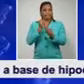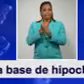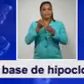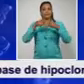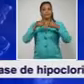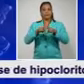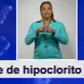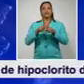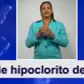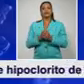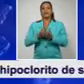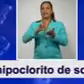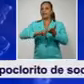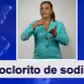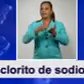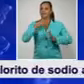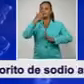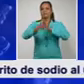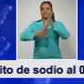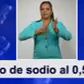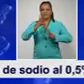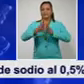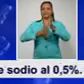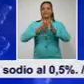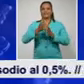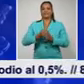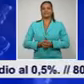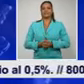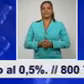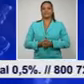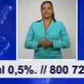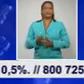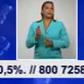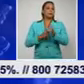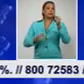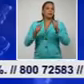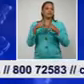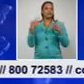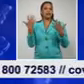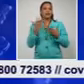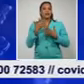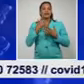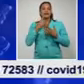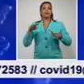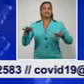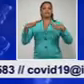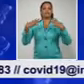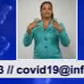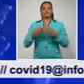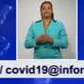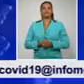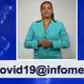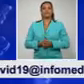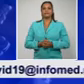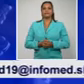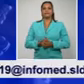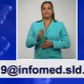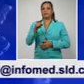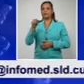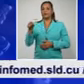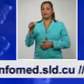transmisión, la intérprete de lenguas de señas y sobre todo a todas las personas que escuchan la información. Hoy con malos